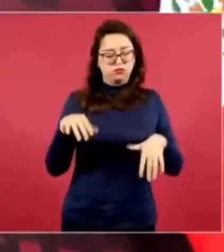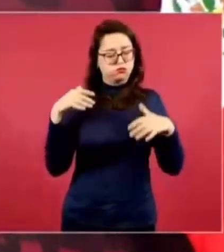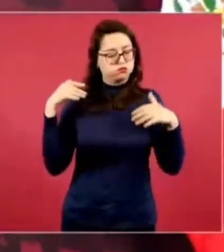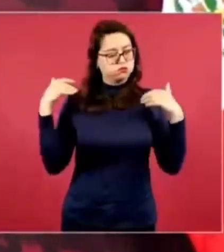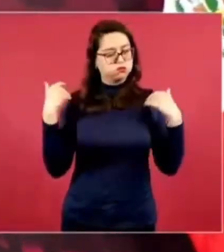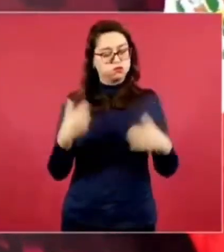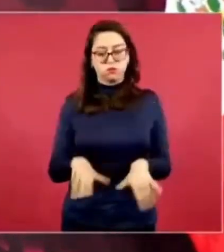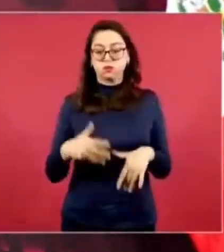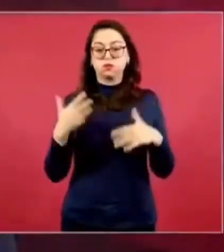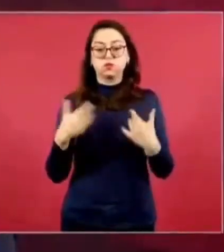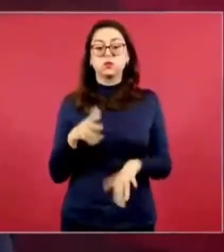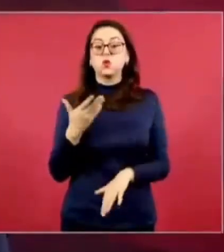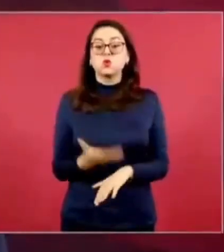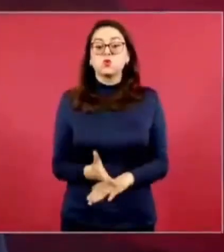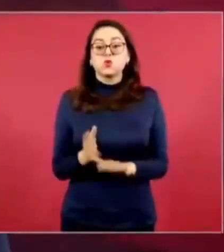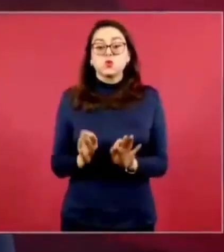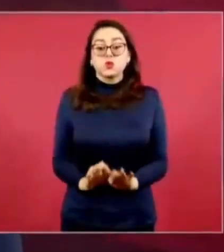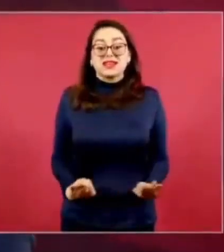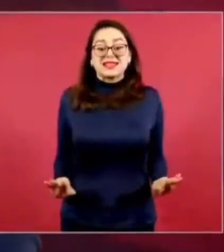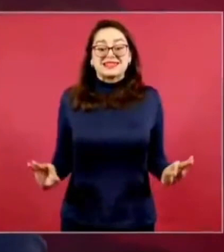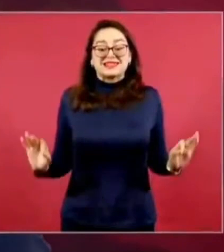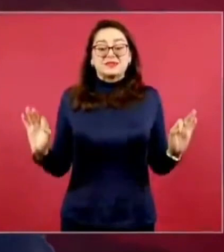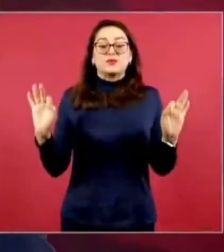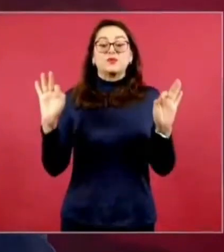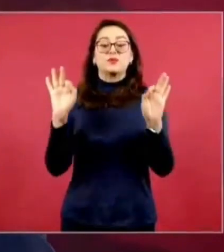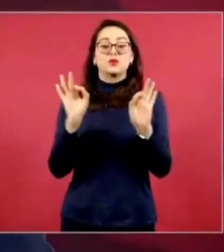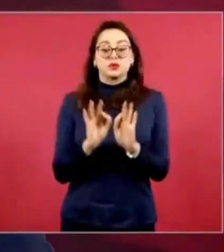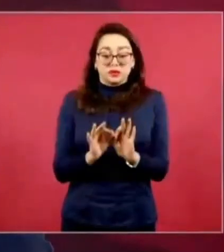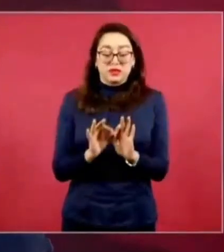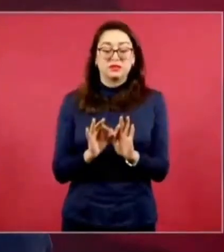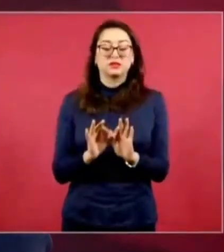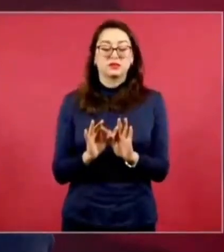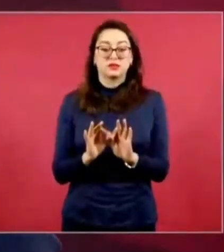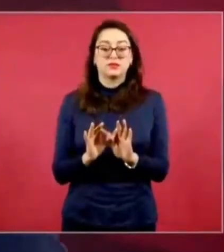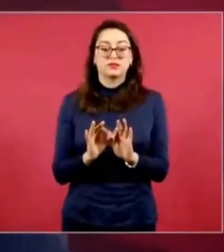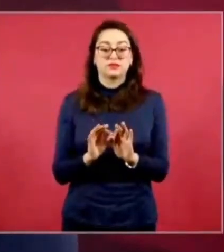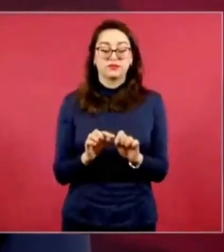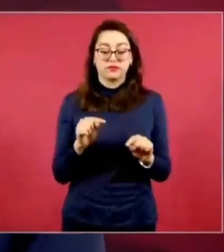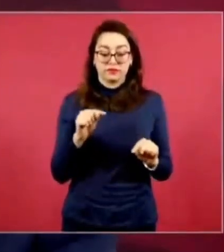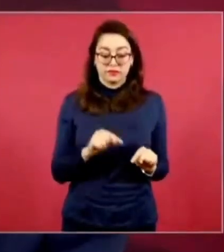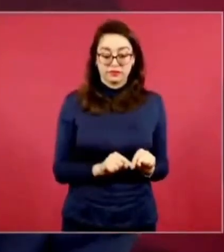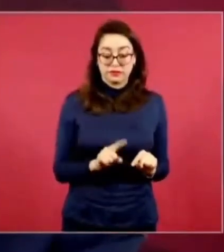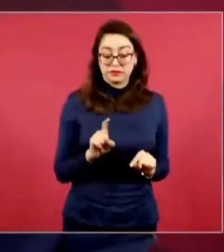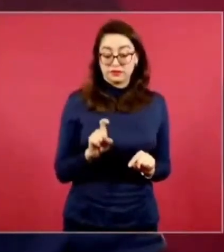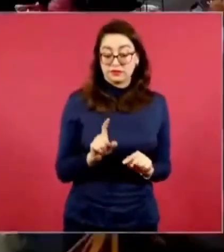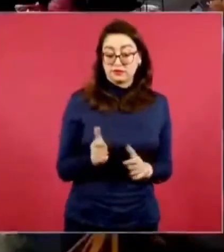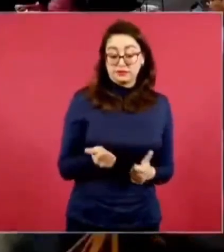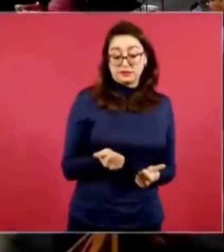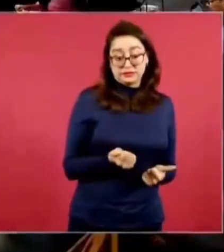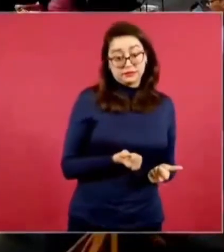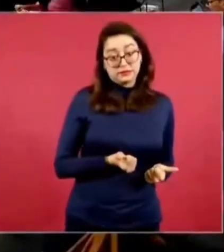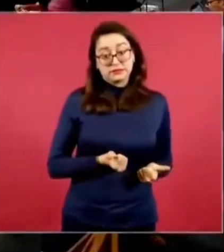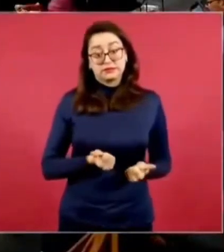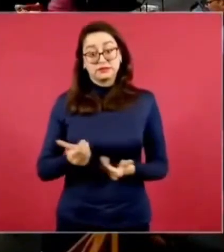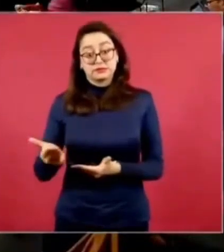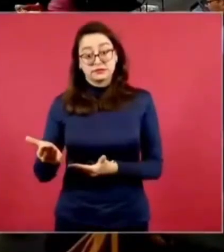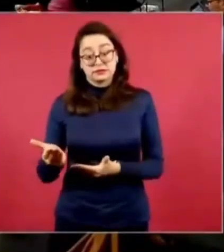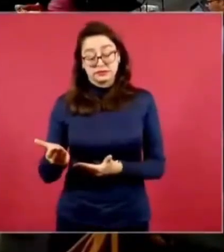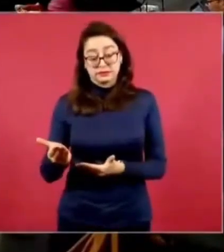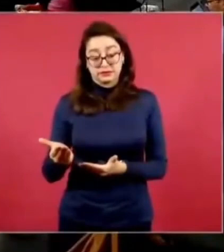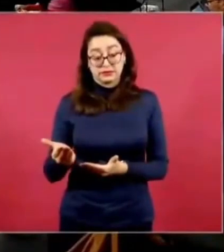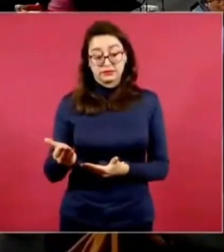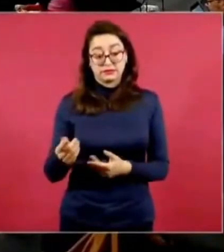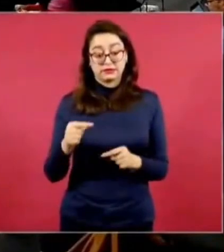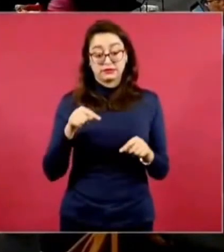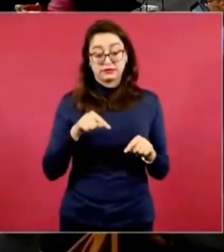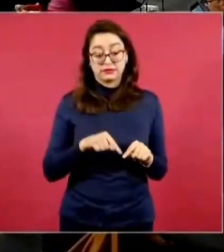que es el acueducto que va de cerca de Escárcega